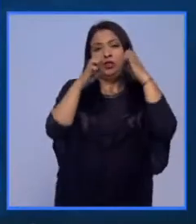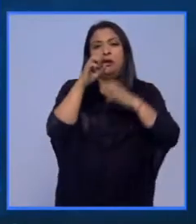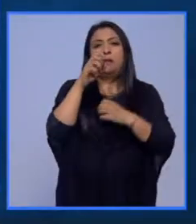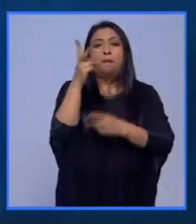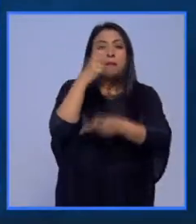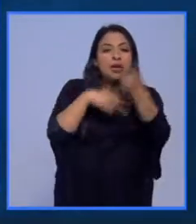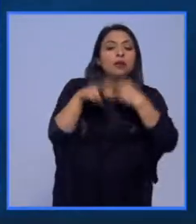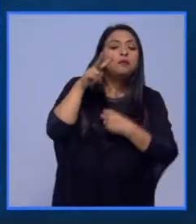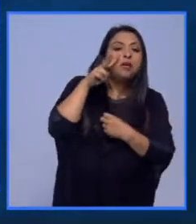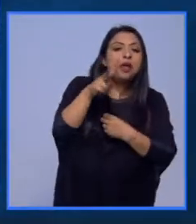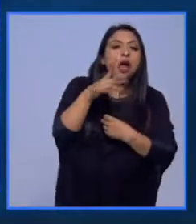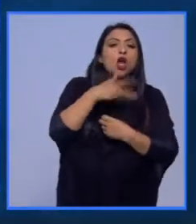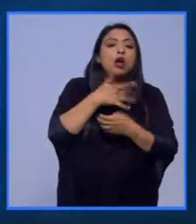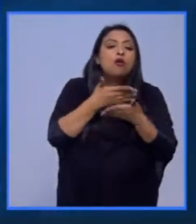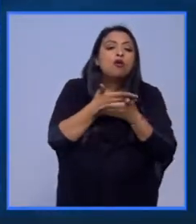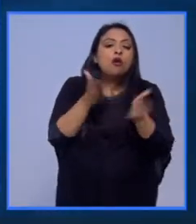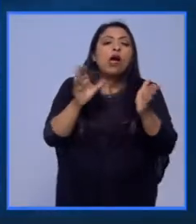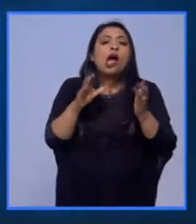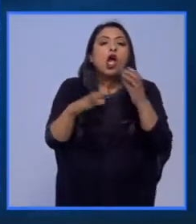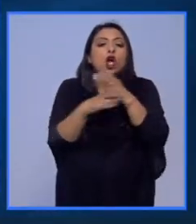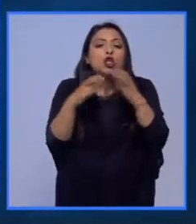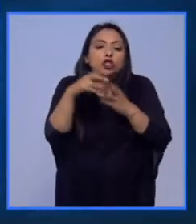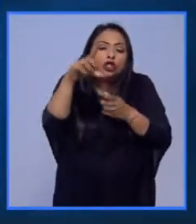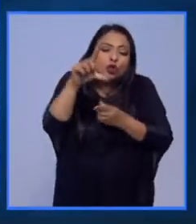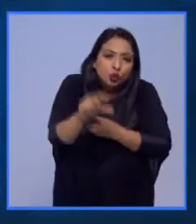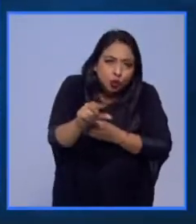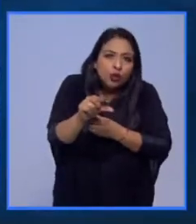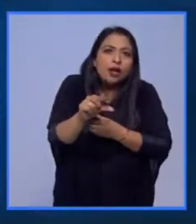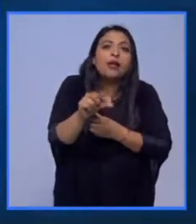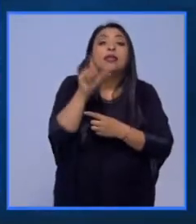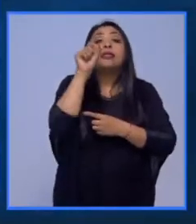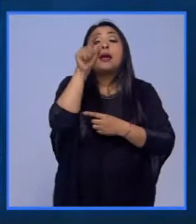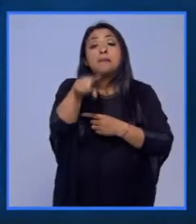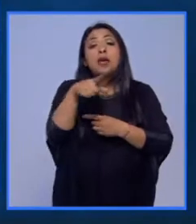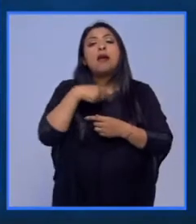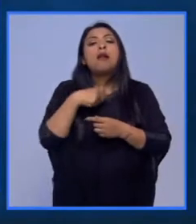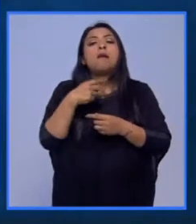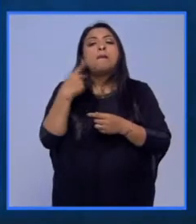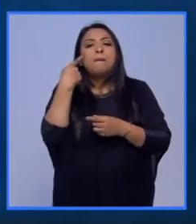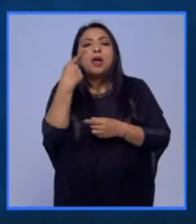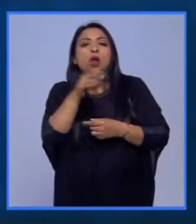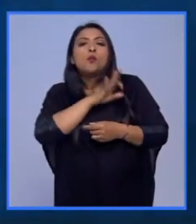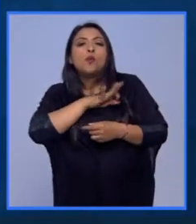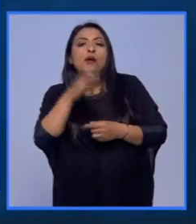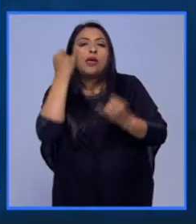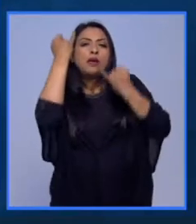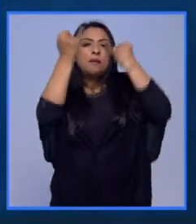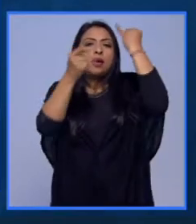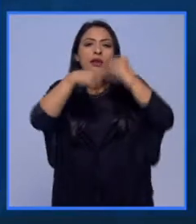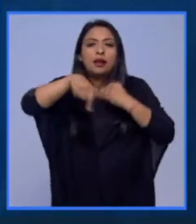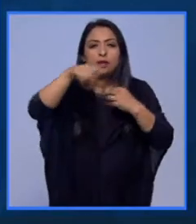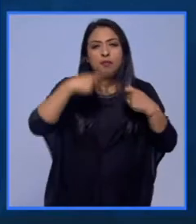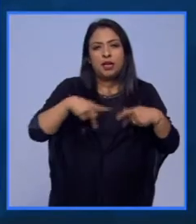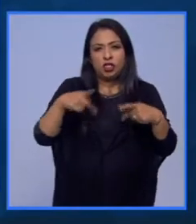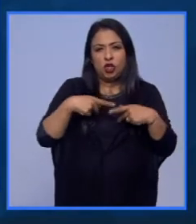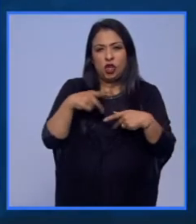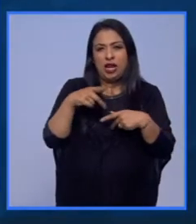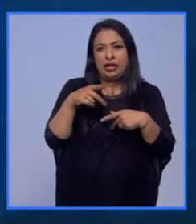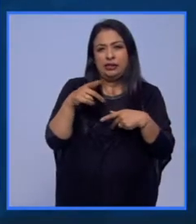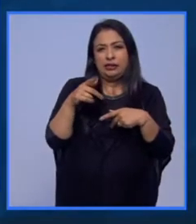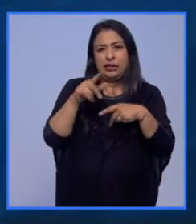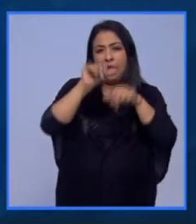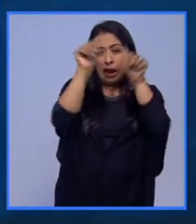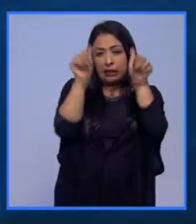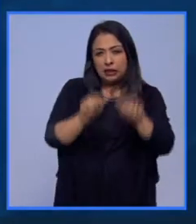a mirar y abrir el corazón a las cosas pequeñas, además, nos permite ver cómo la imaginación de estos artistas no se limita